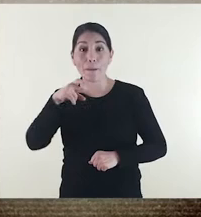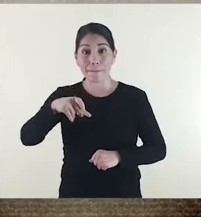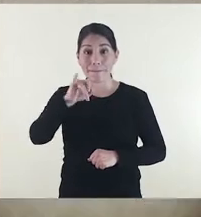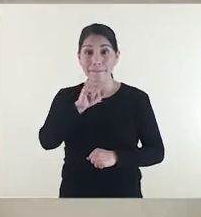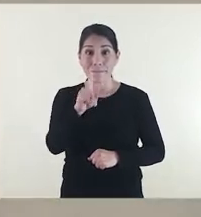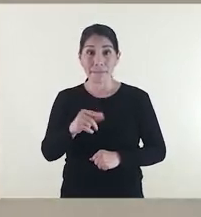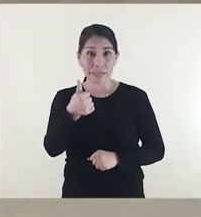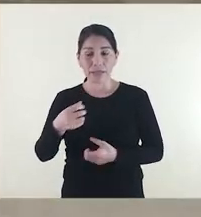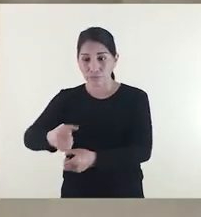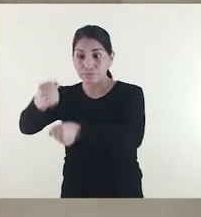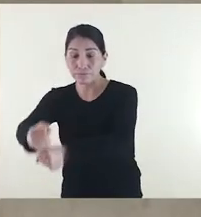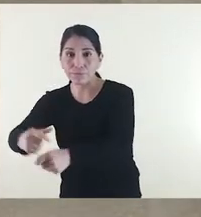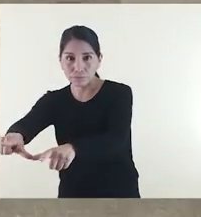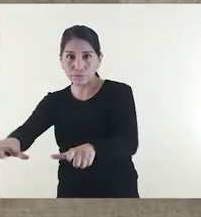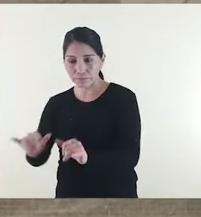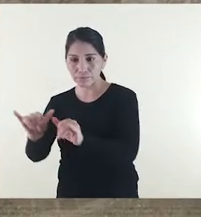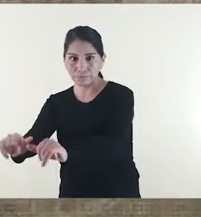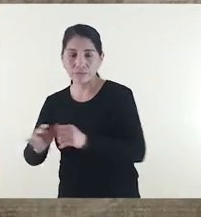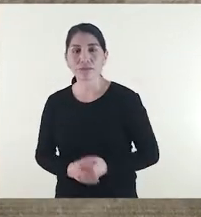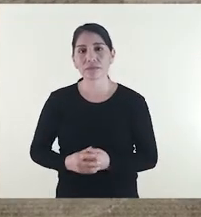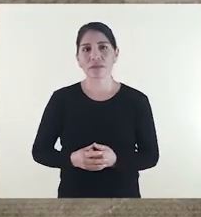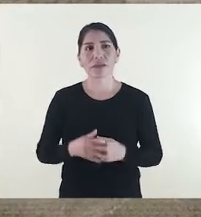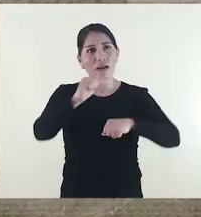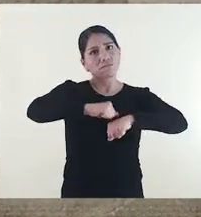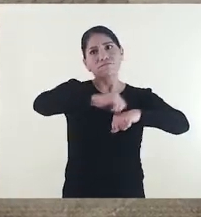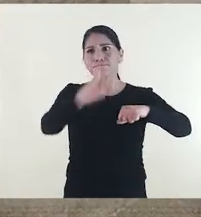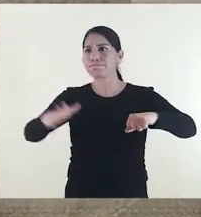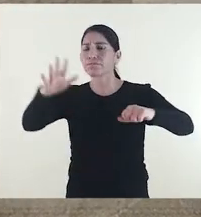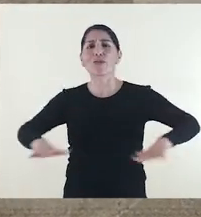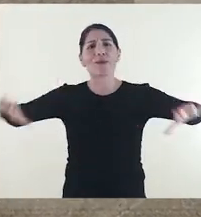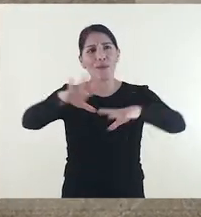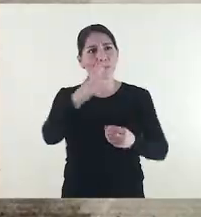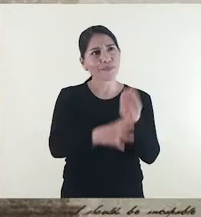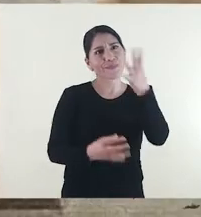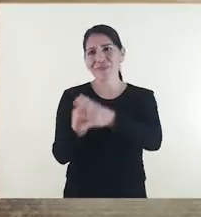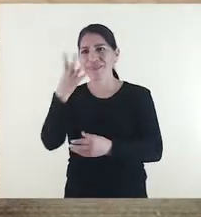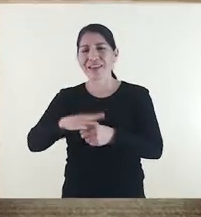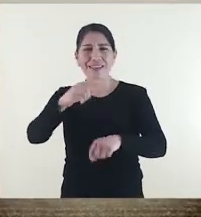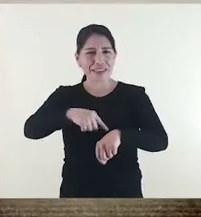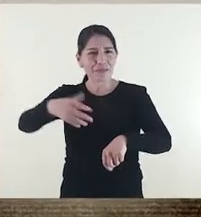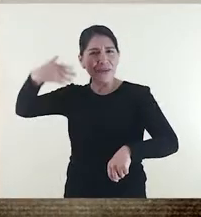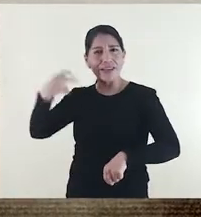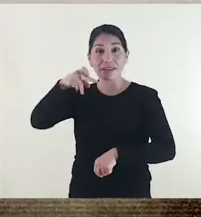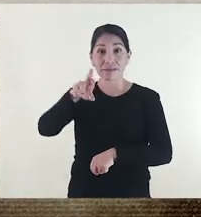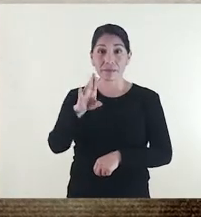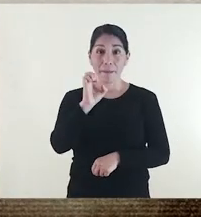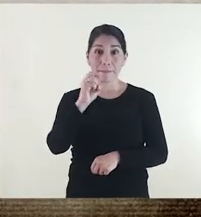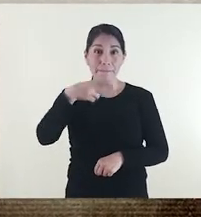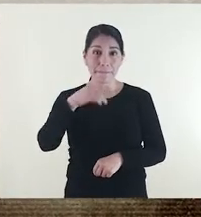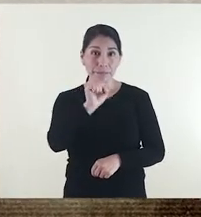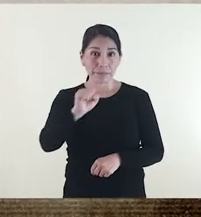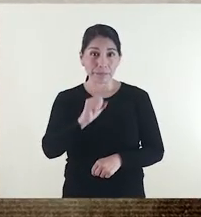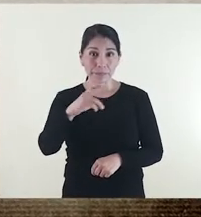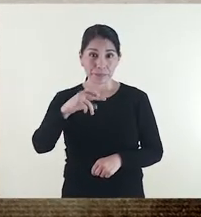la capital en este rincón. Un valle que había sido hecho fértil desde tiempos atrás por el mundo prehispánico. De